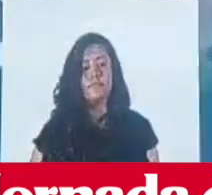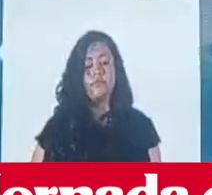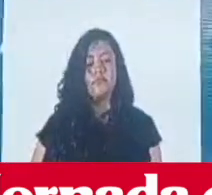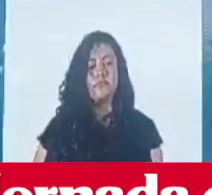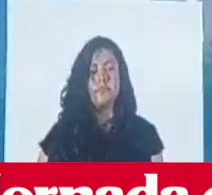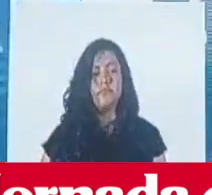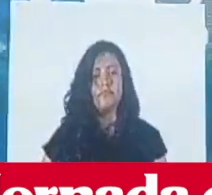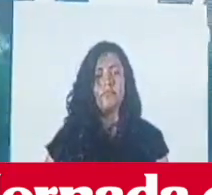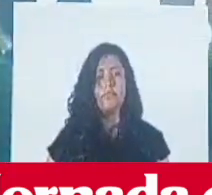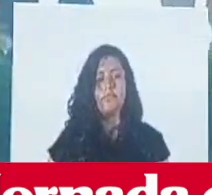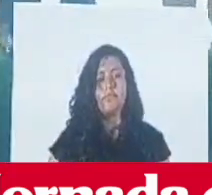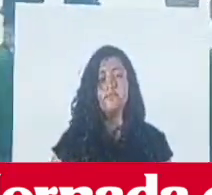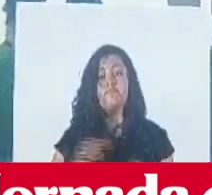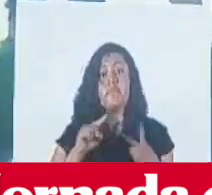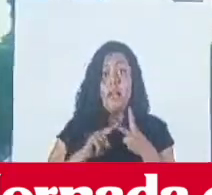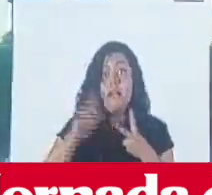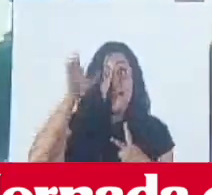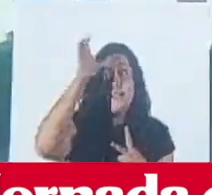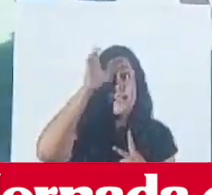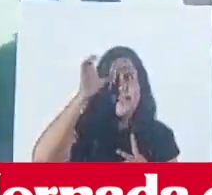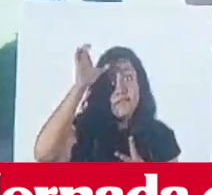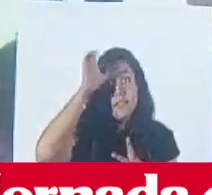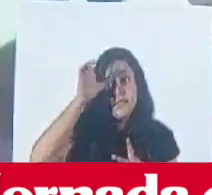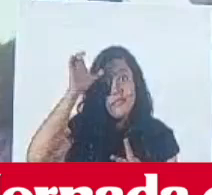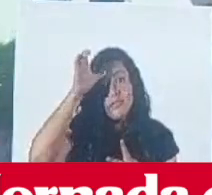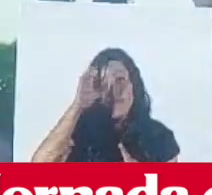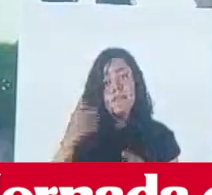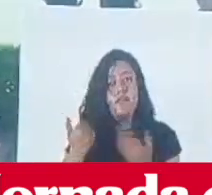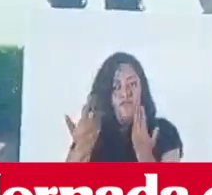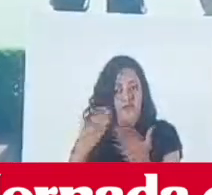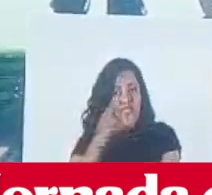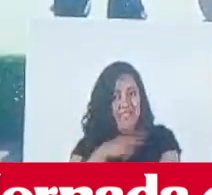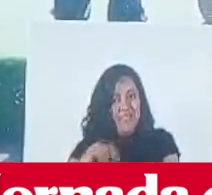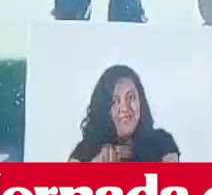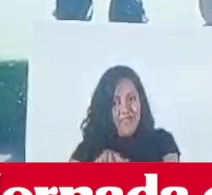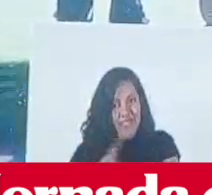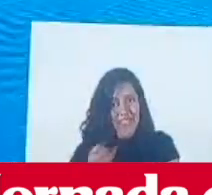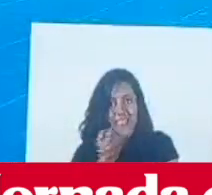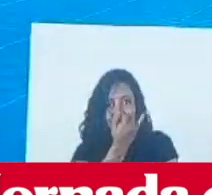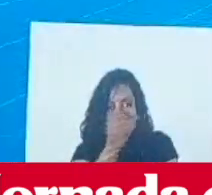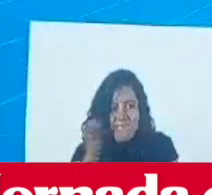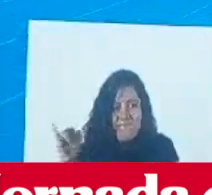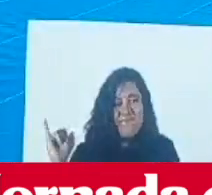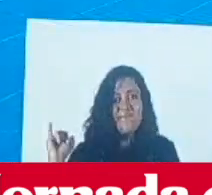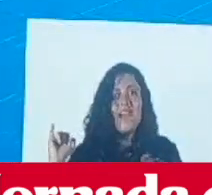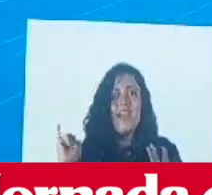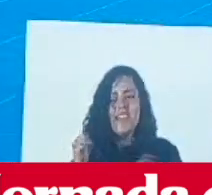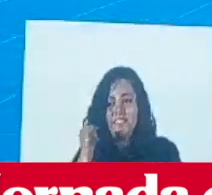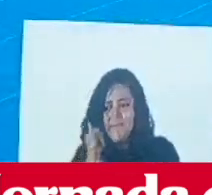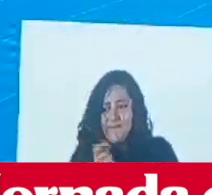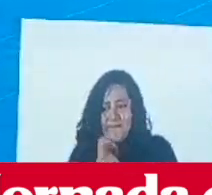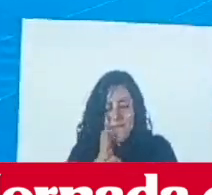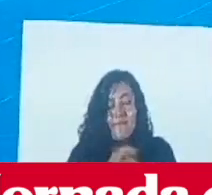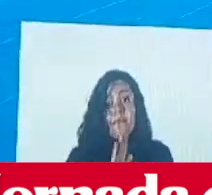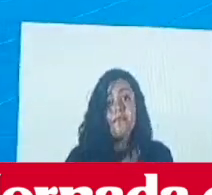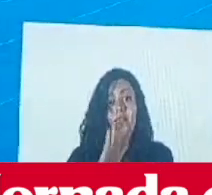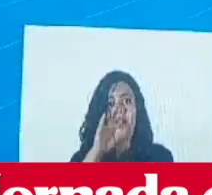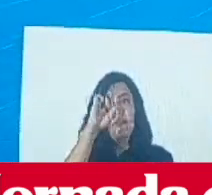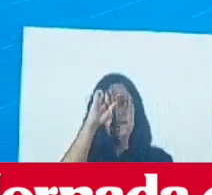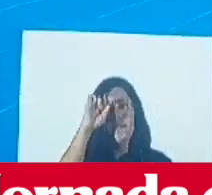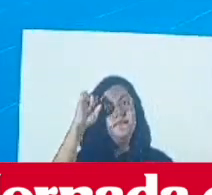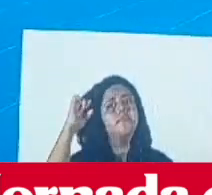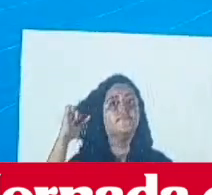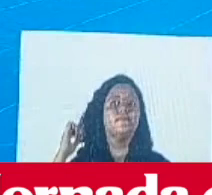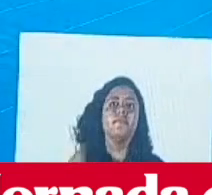en el caso de las ciencias naturales, sino que también nos permitirá generar